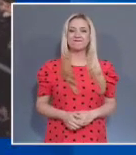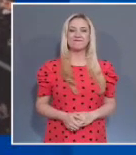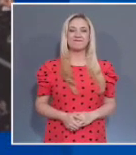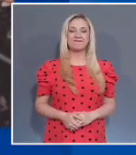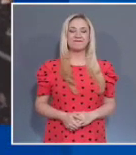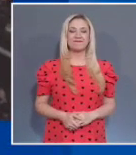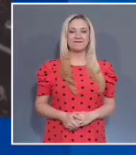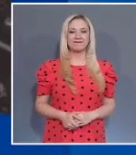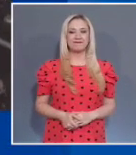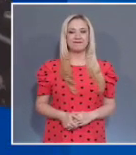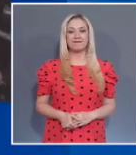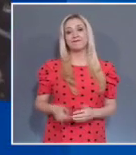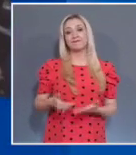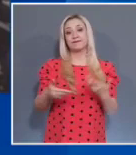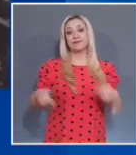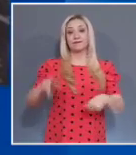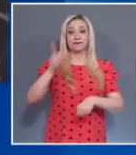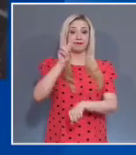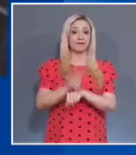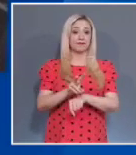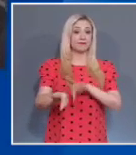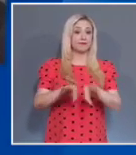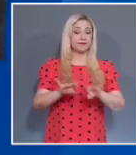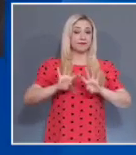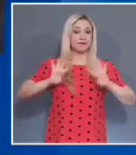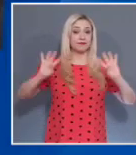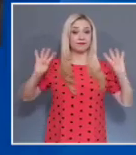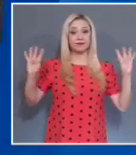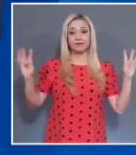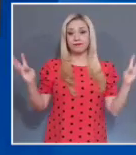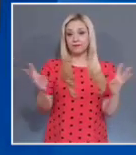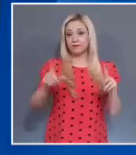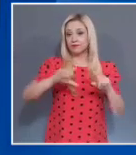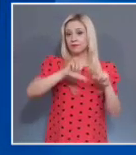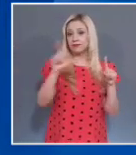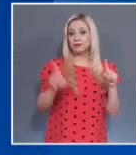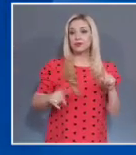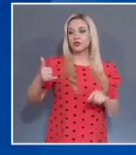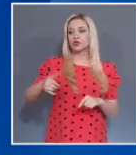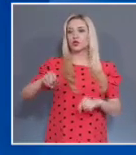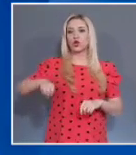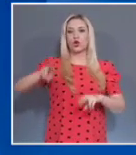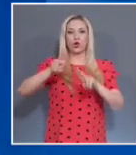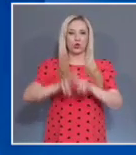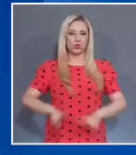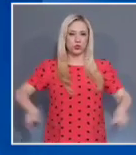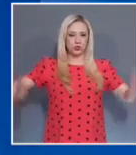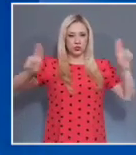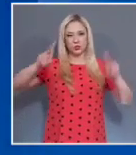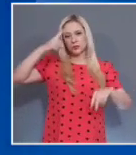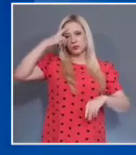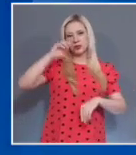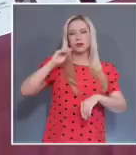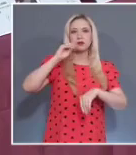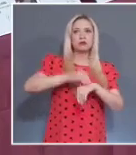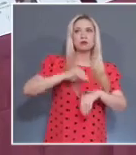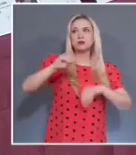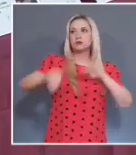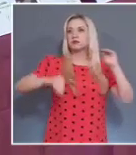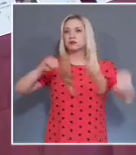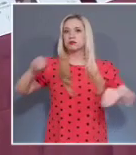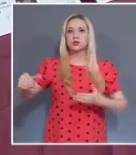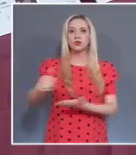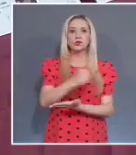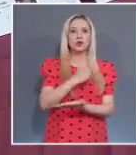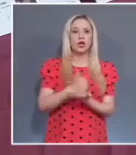El Consejo de la Judicatura Federal y el Programa de Naciones Unidas para los Asentamientos Humanos ONU Habitat realizaron